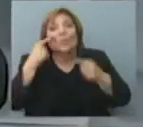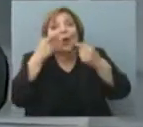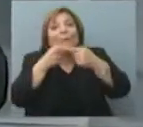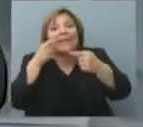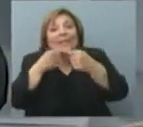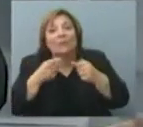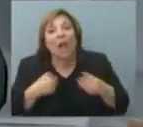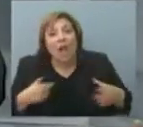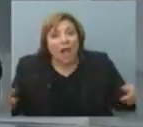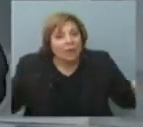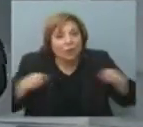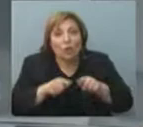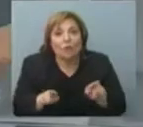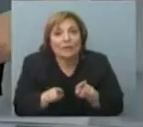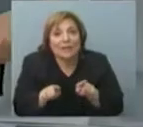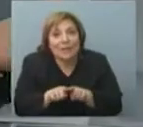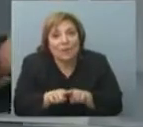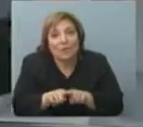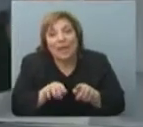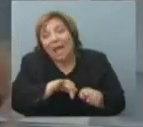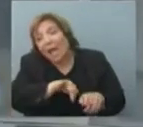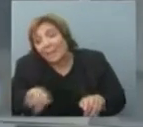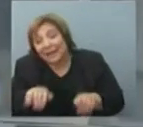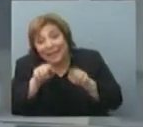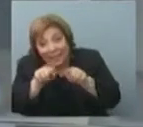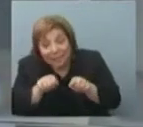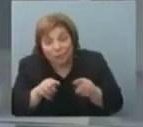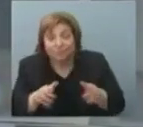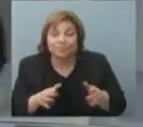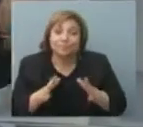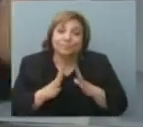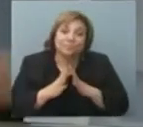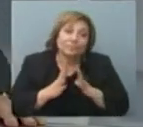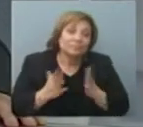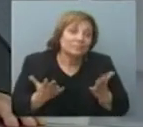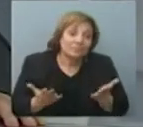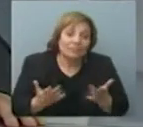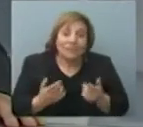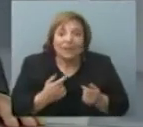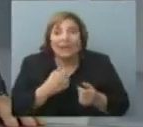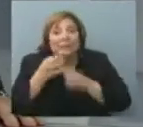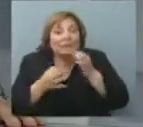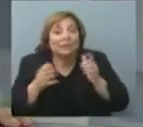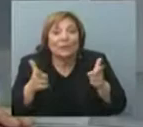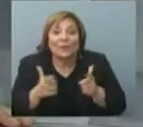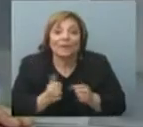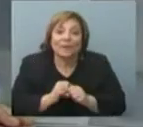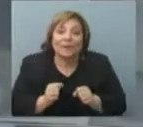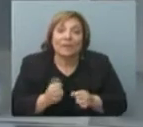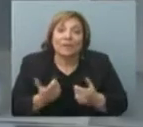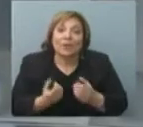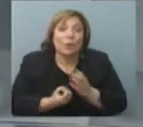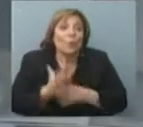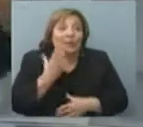en común y aparte de eso Bueno hay una cuestión este que tal vez no tiene explicación pero toda escoba va